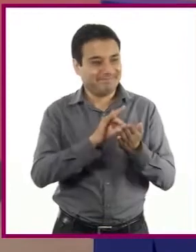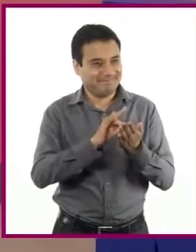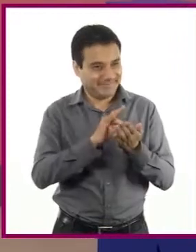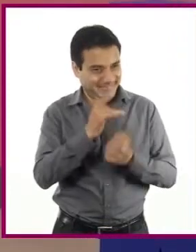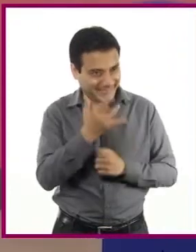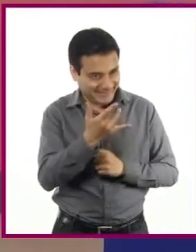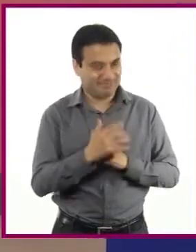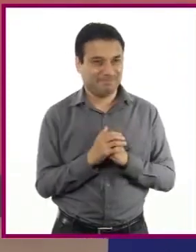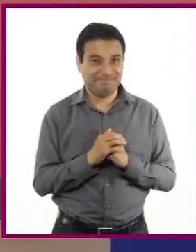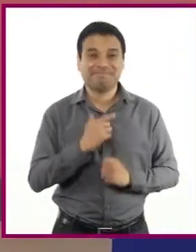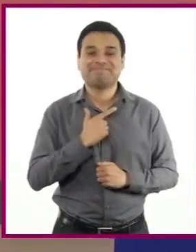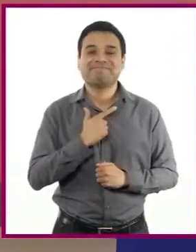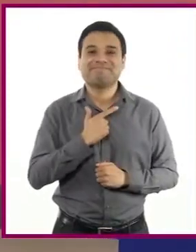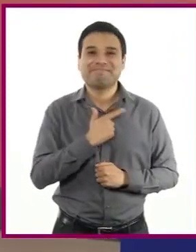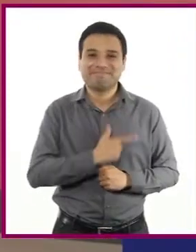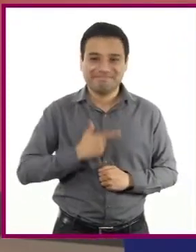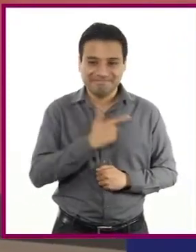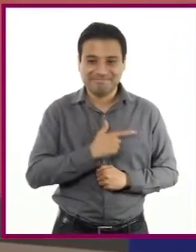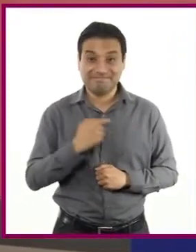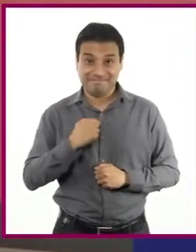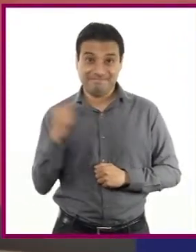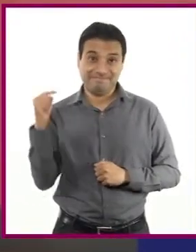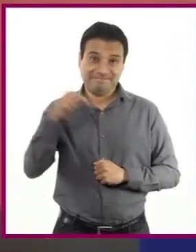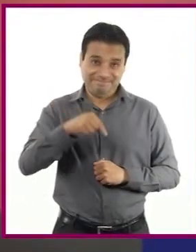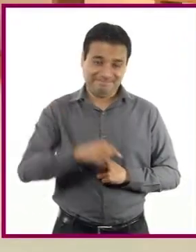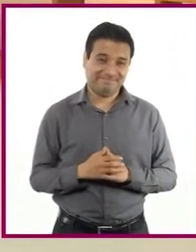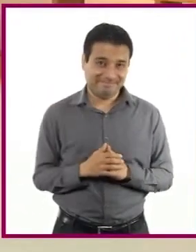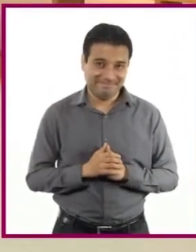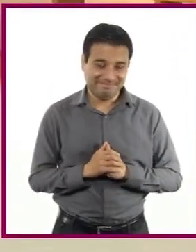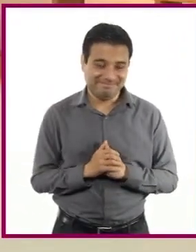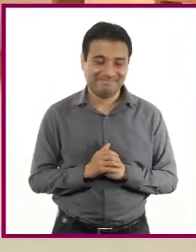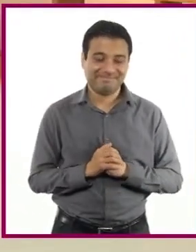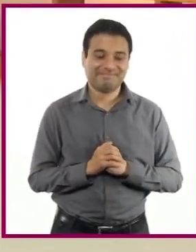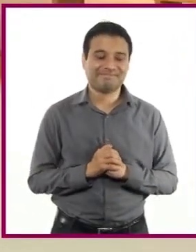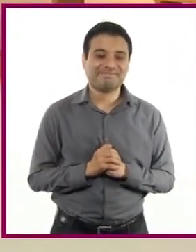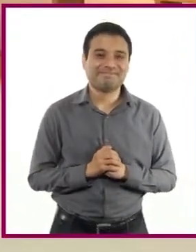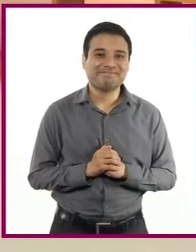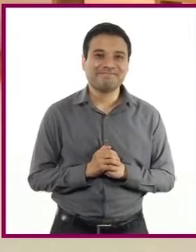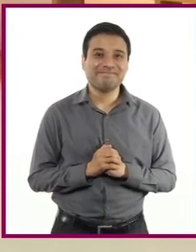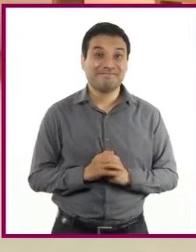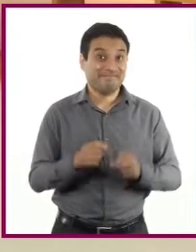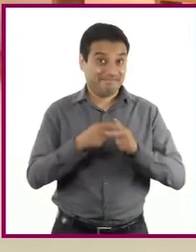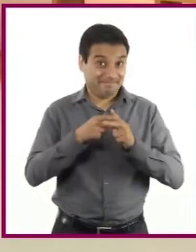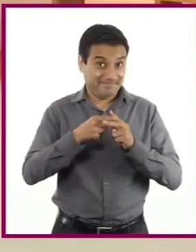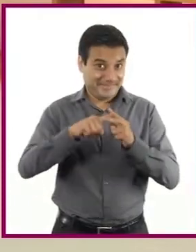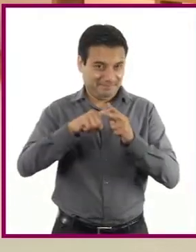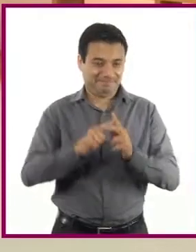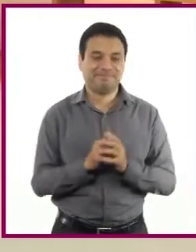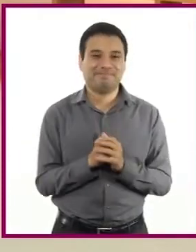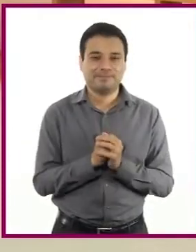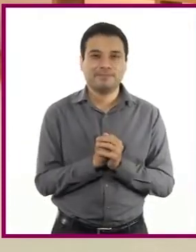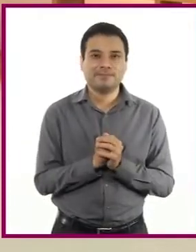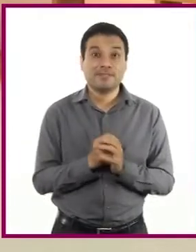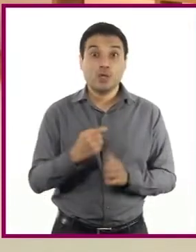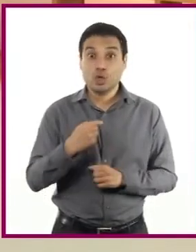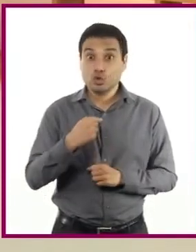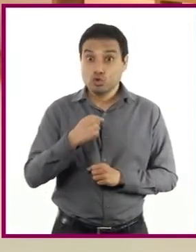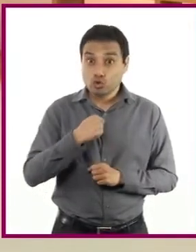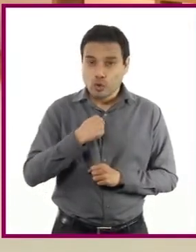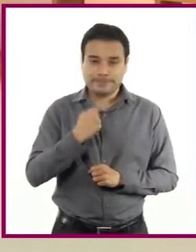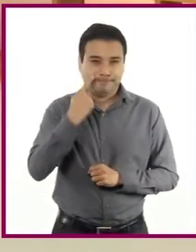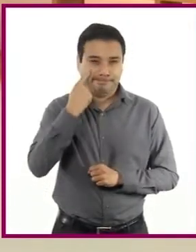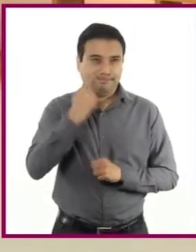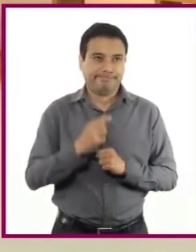Irma. Es un placer estar aquí con los estudiantes de secundaria. Vamos a comenzar. Yo les voy a dar una